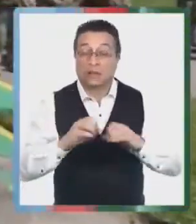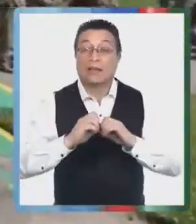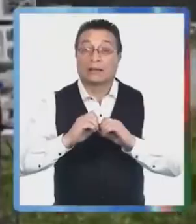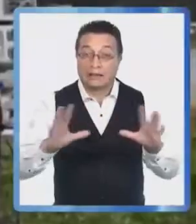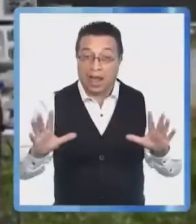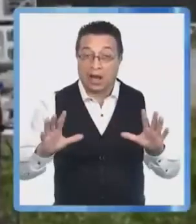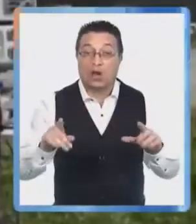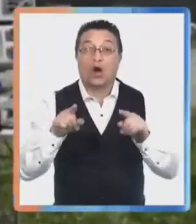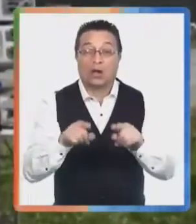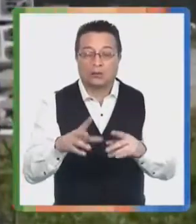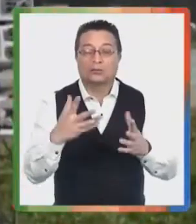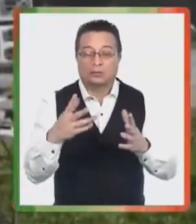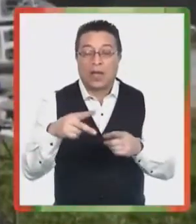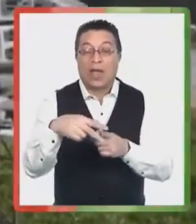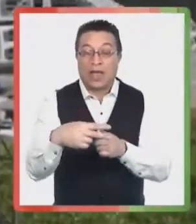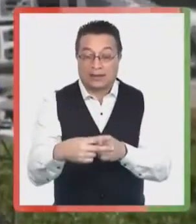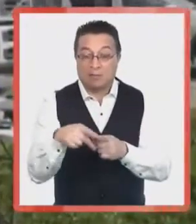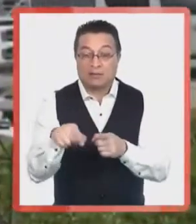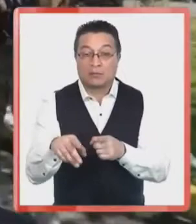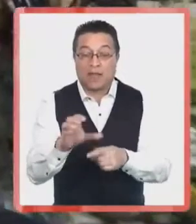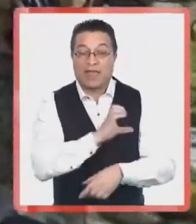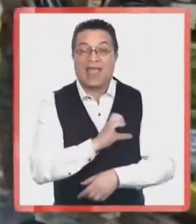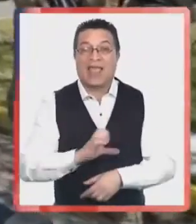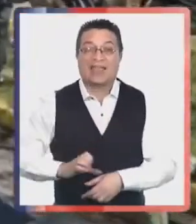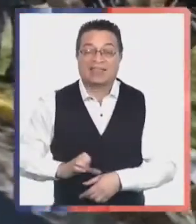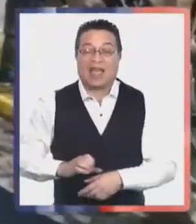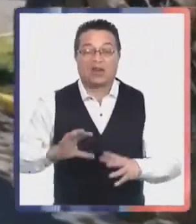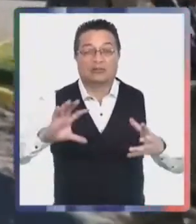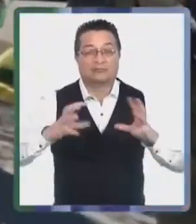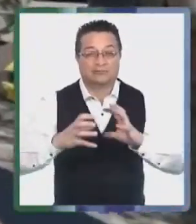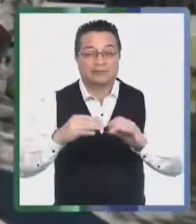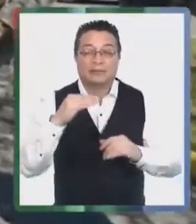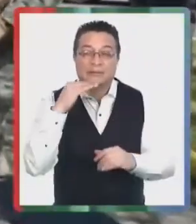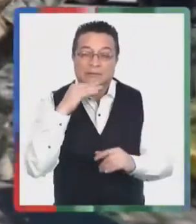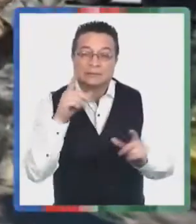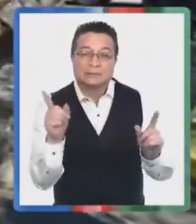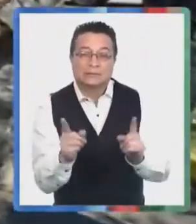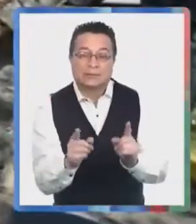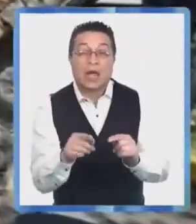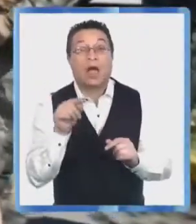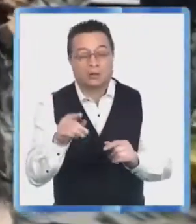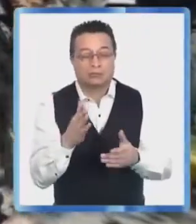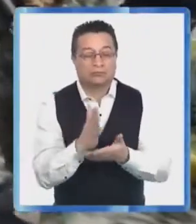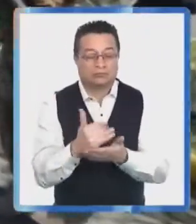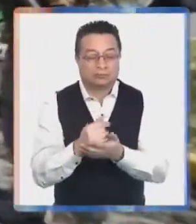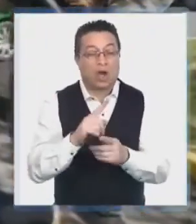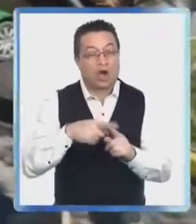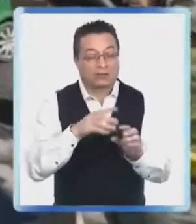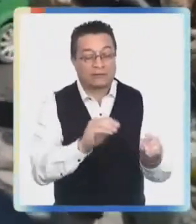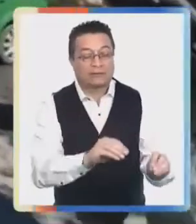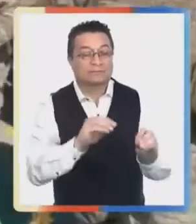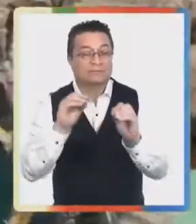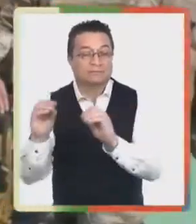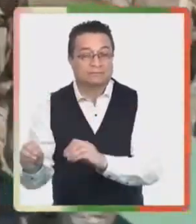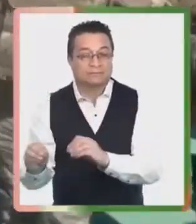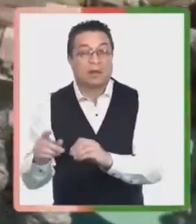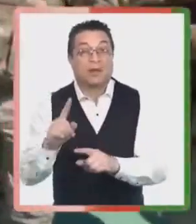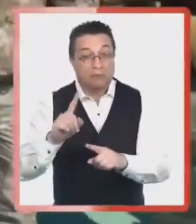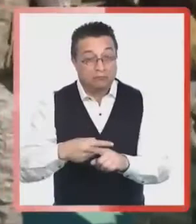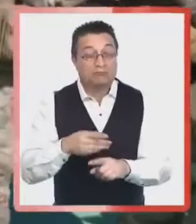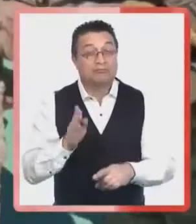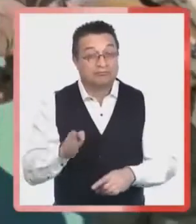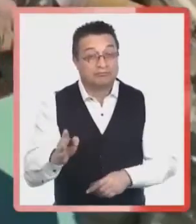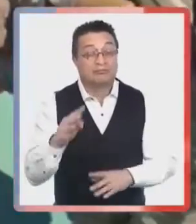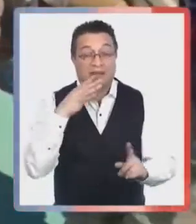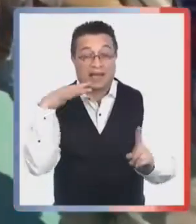como una herramienta hasta ahora el estado de excepción acotado, medida que busca nuevamente ser extendida, aunque siguen habiendo